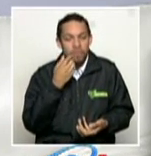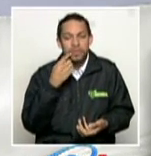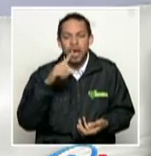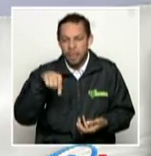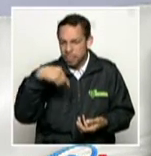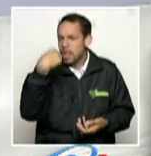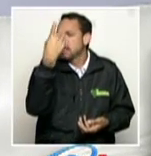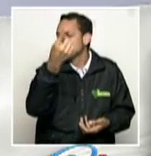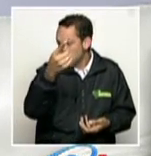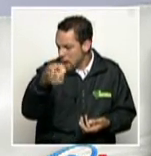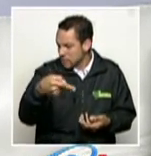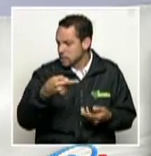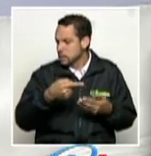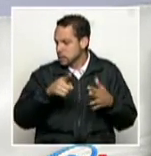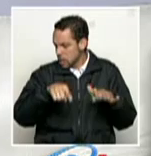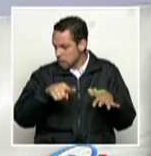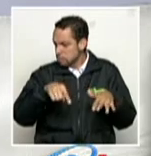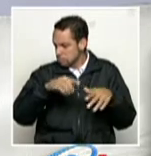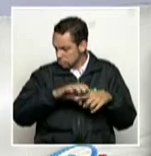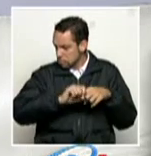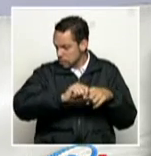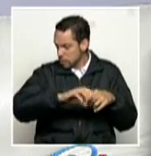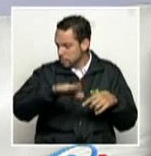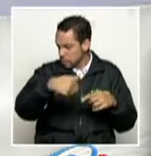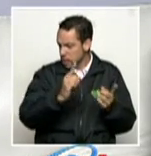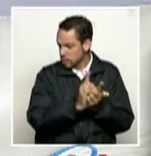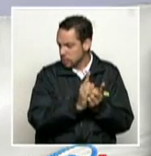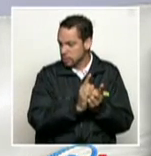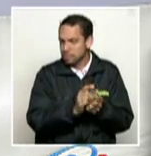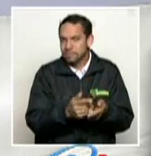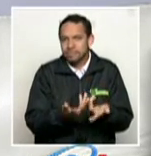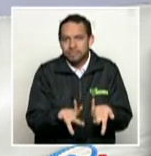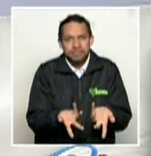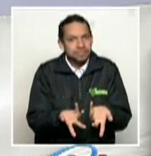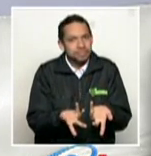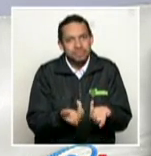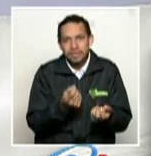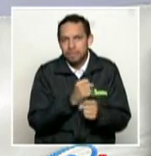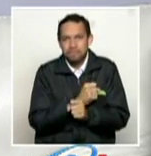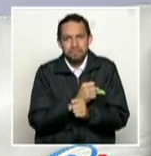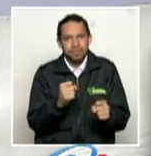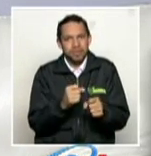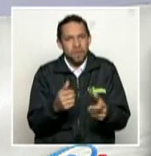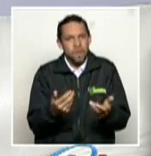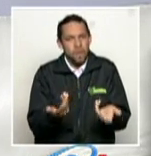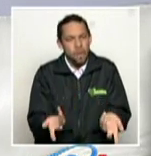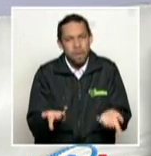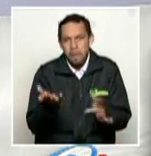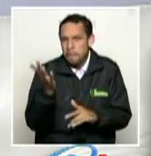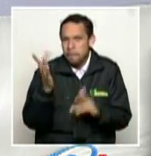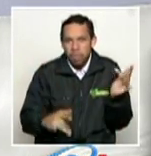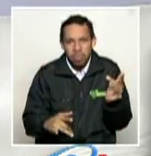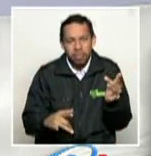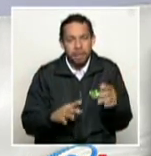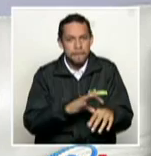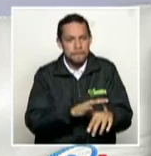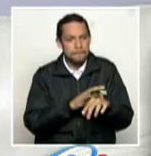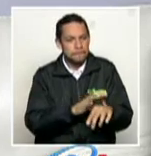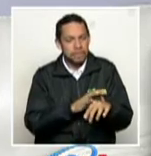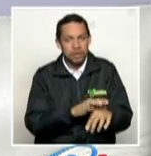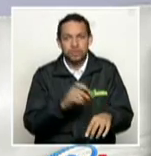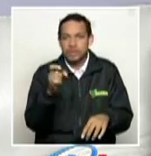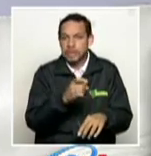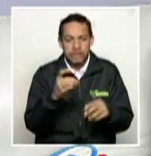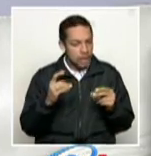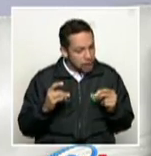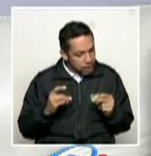a dar cita en 6 meses, 7, 8. Fatal. Pues... No es justo. Uno sí